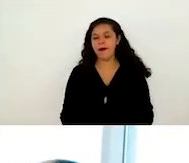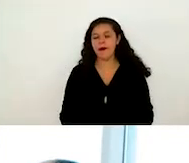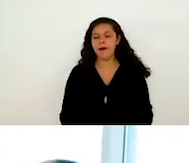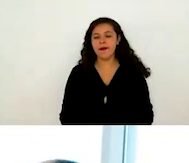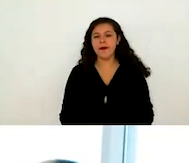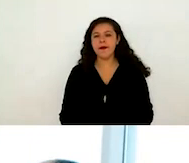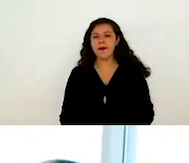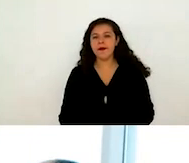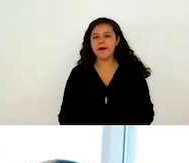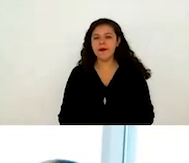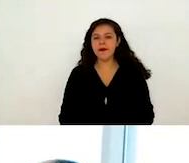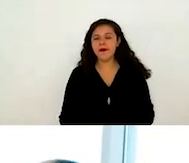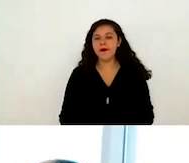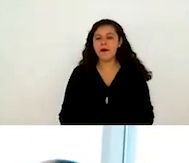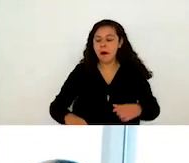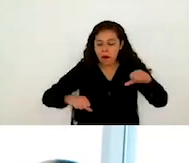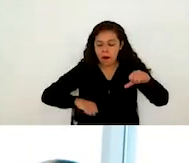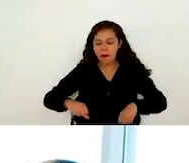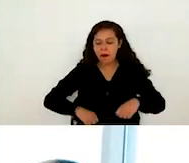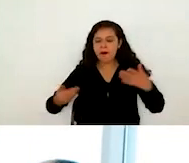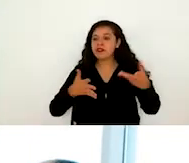cuál es la actividad qué vas a hacer